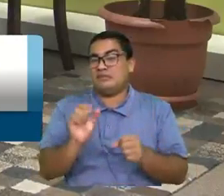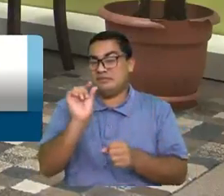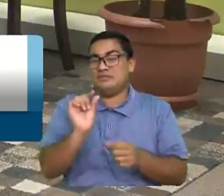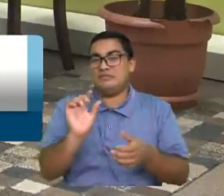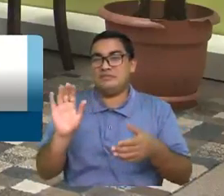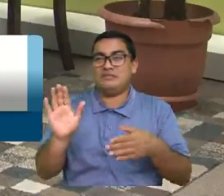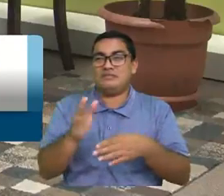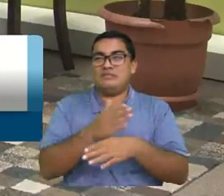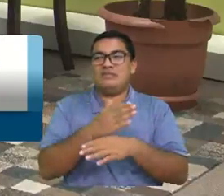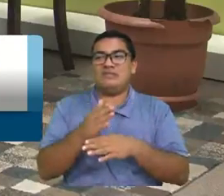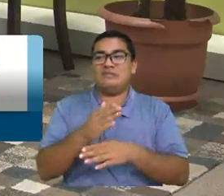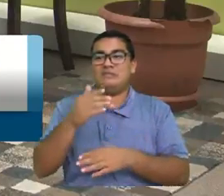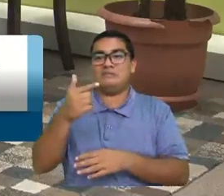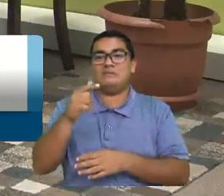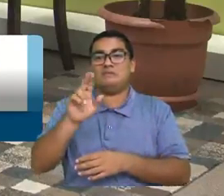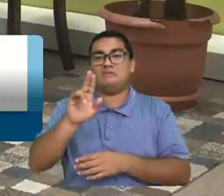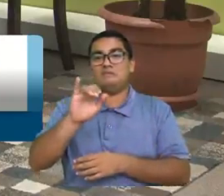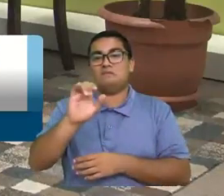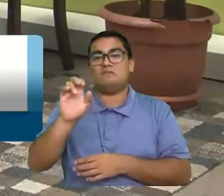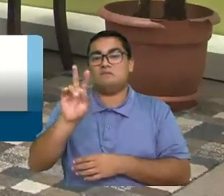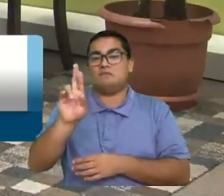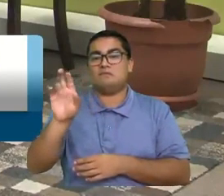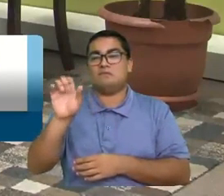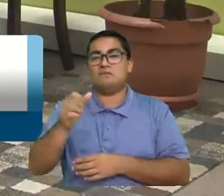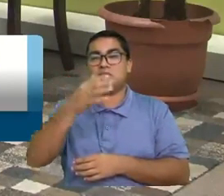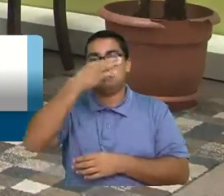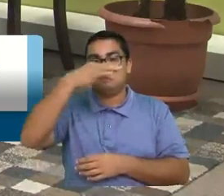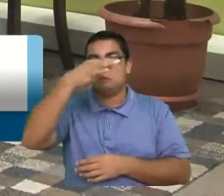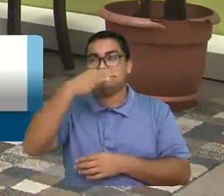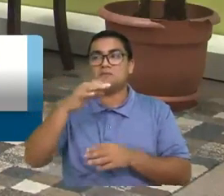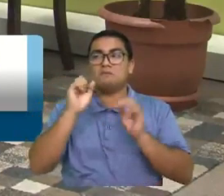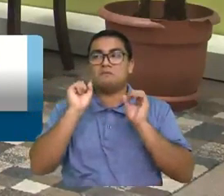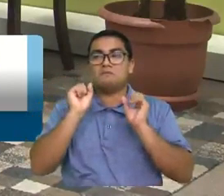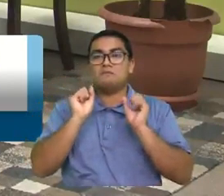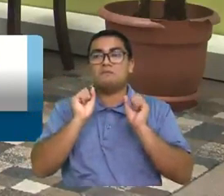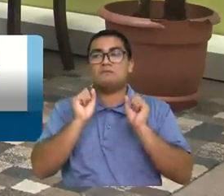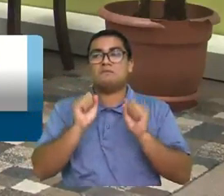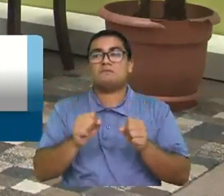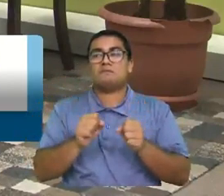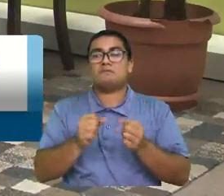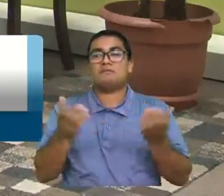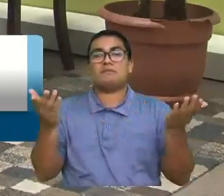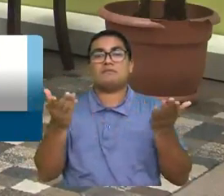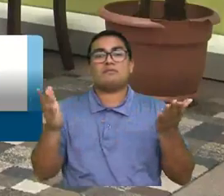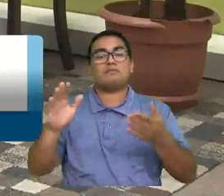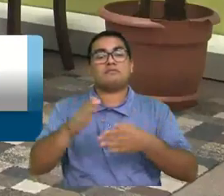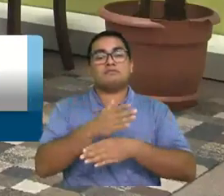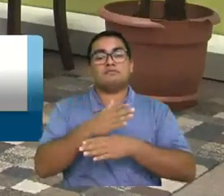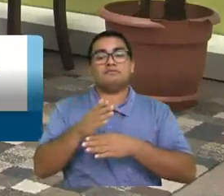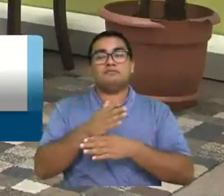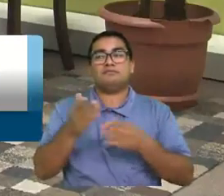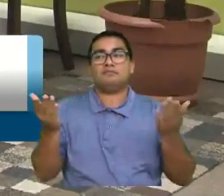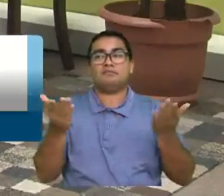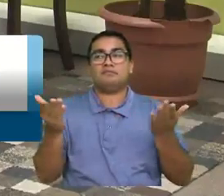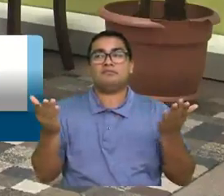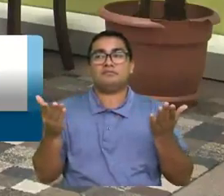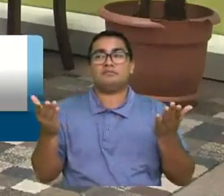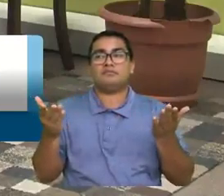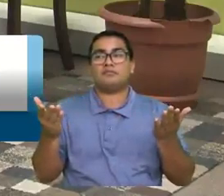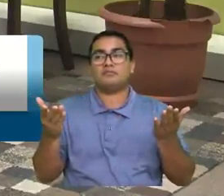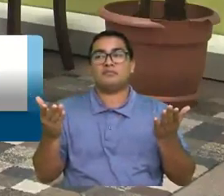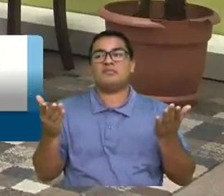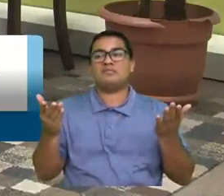la rinorrea, que la secreción nasal, se puede acompañar. La otra diferencia, lo que pasa es que